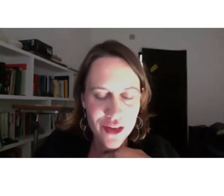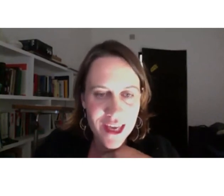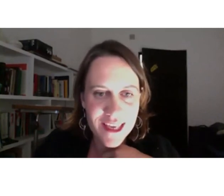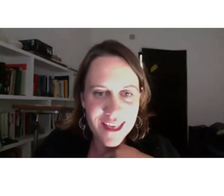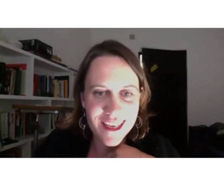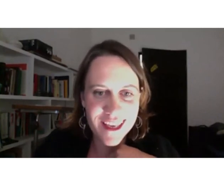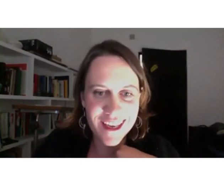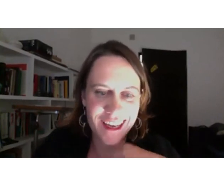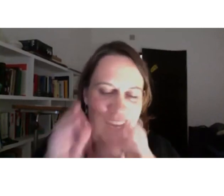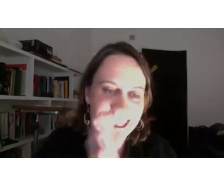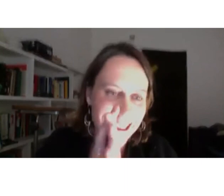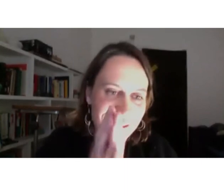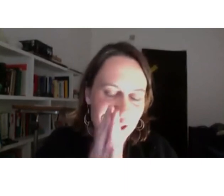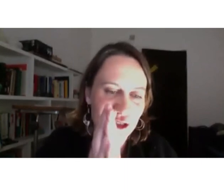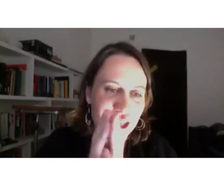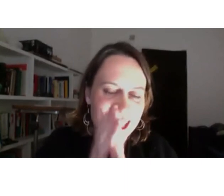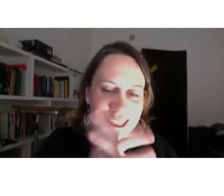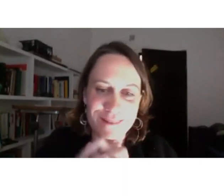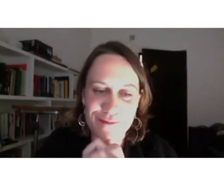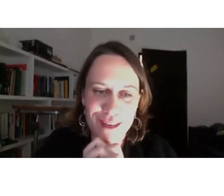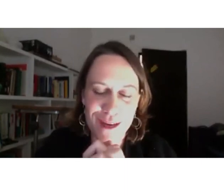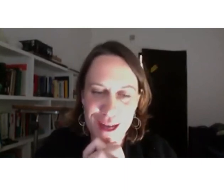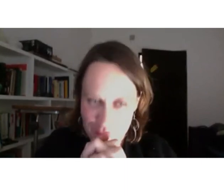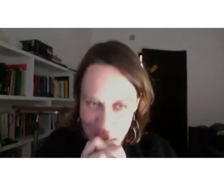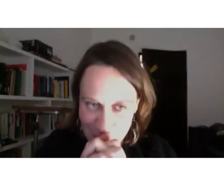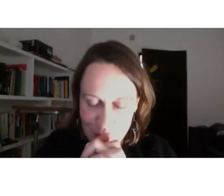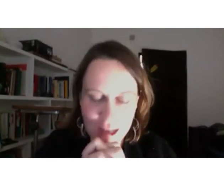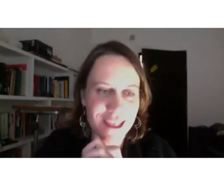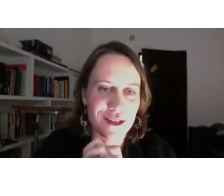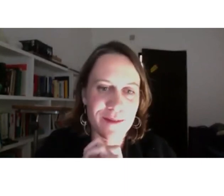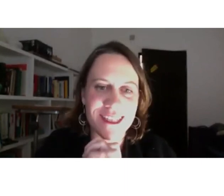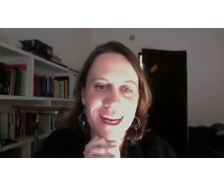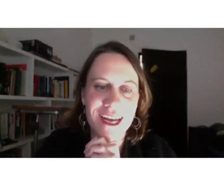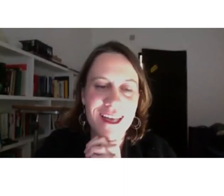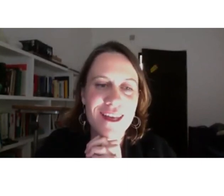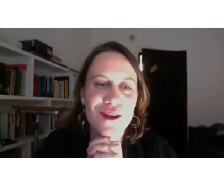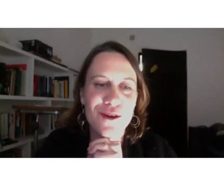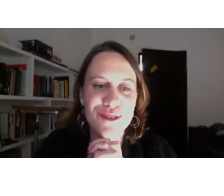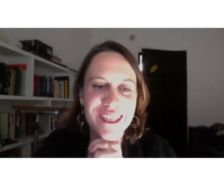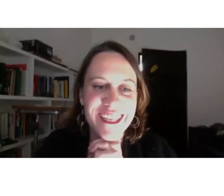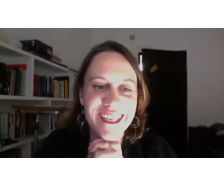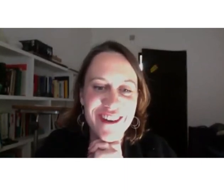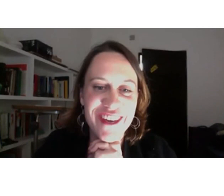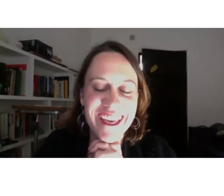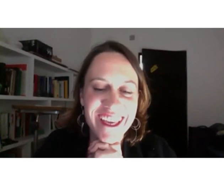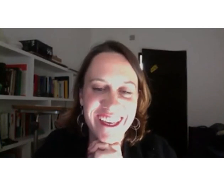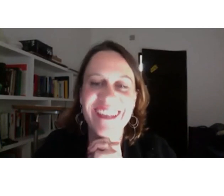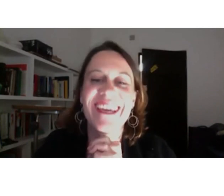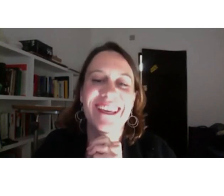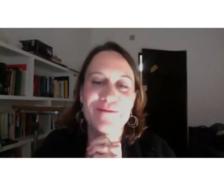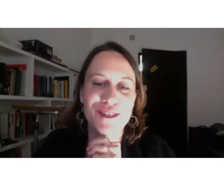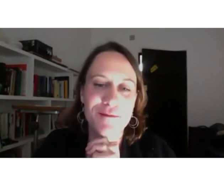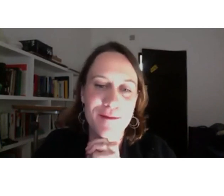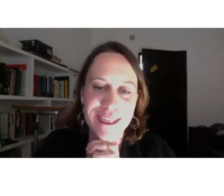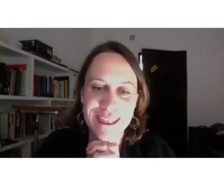escuchado. Y gracias, Invasorix, gracias mil para compartirnos, para estar acá con ustedes hoy